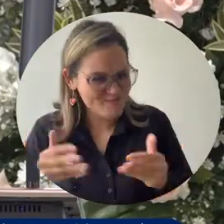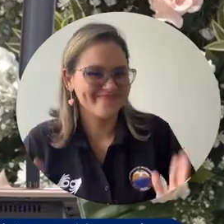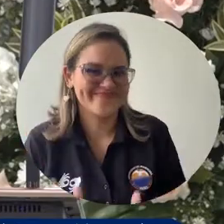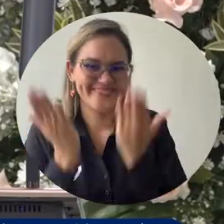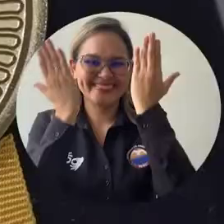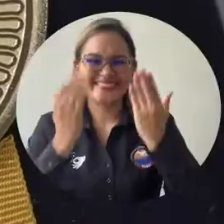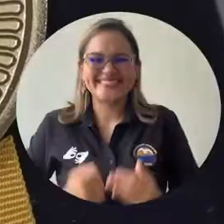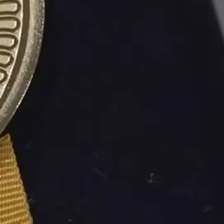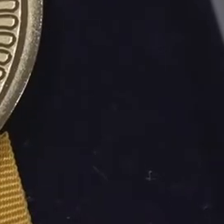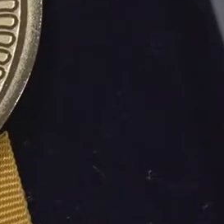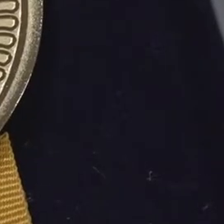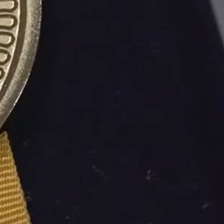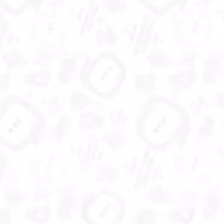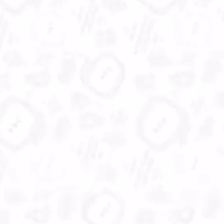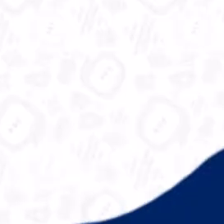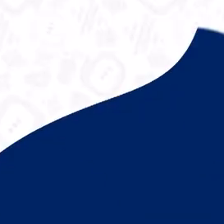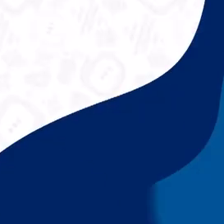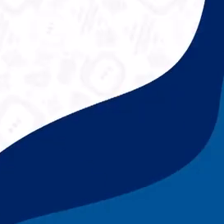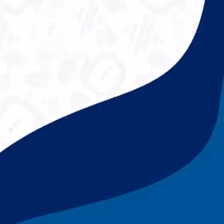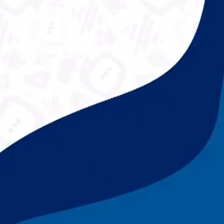y, por ende, del país.